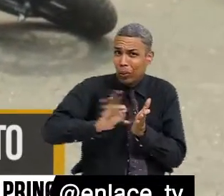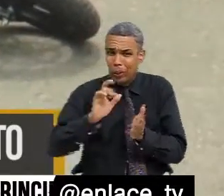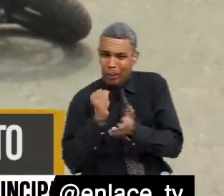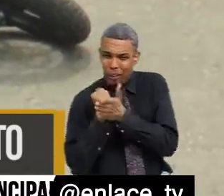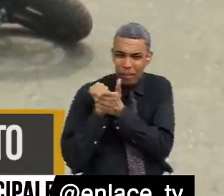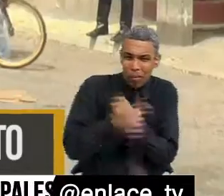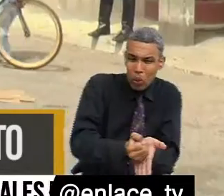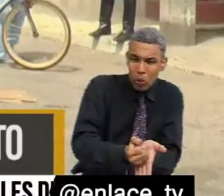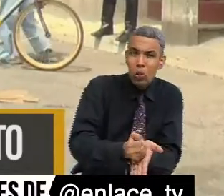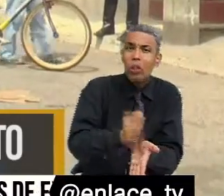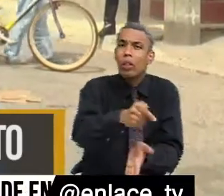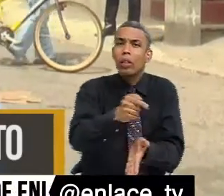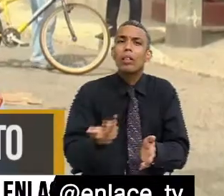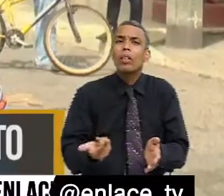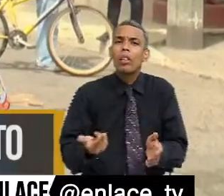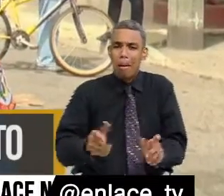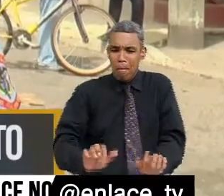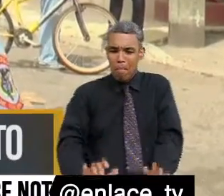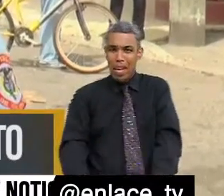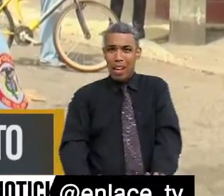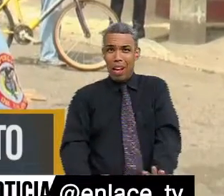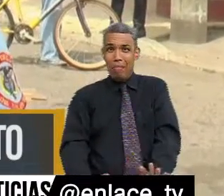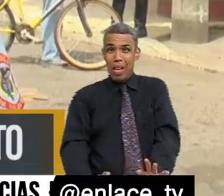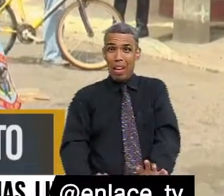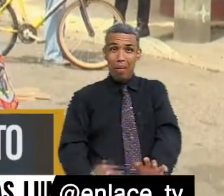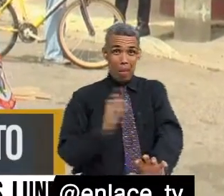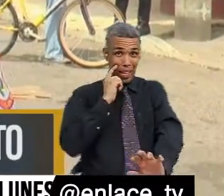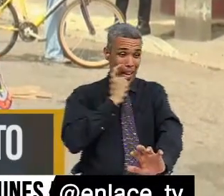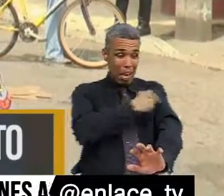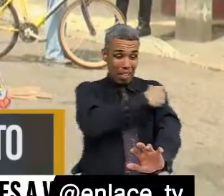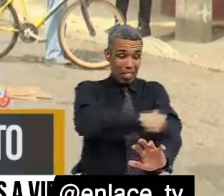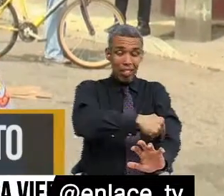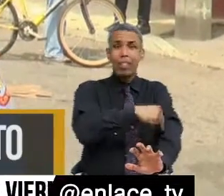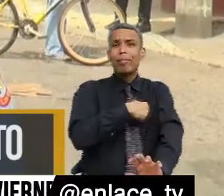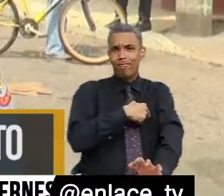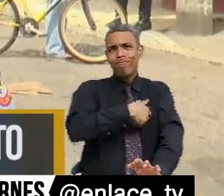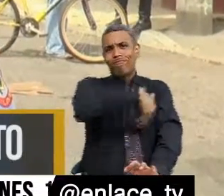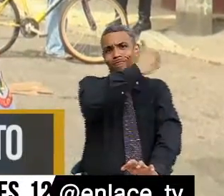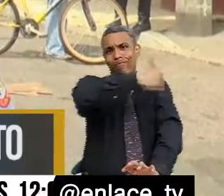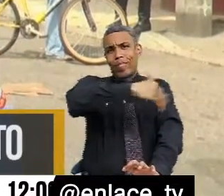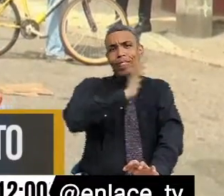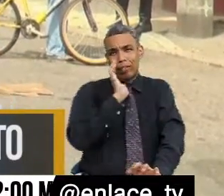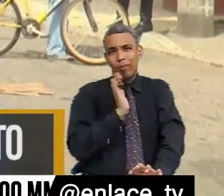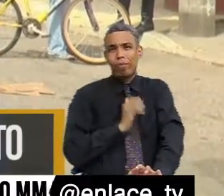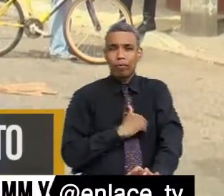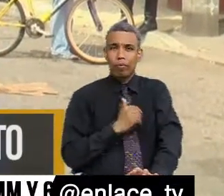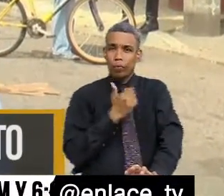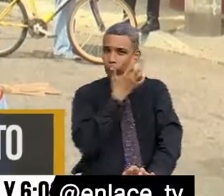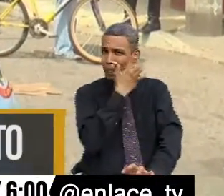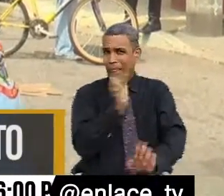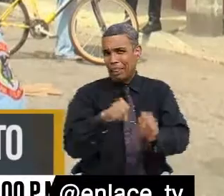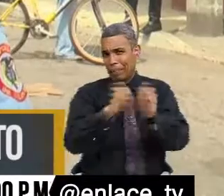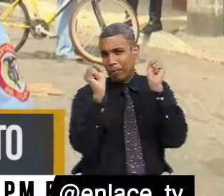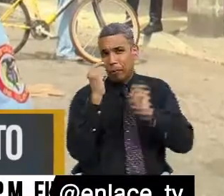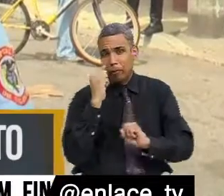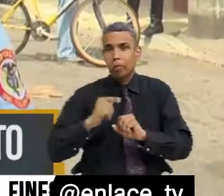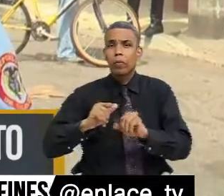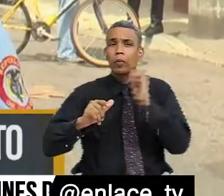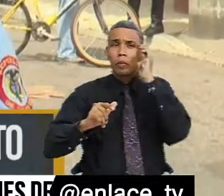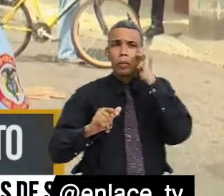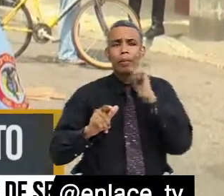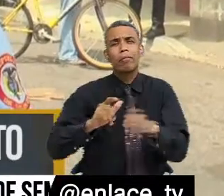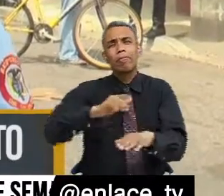su pierna derecha. Hay algo que nosotros los conductores tenemos de pronto en común, es la falta de conocimiento. El no